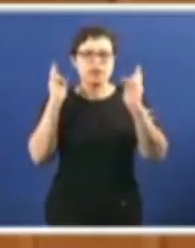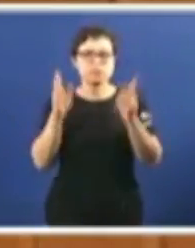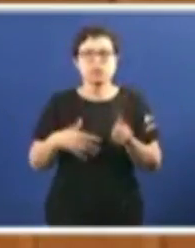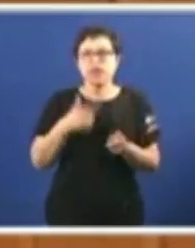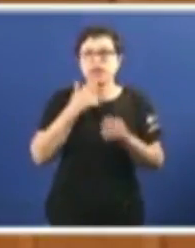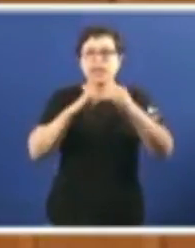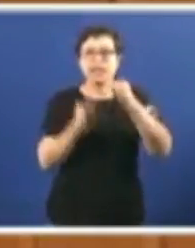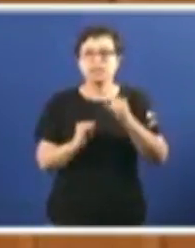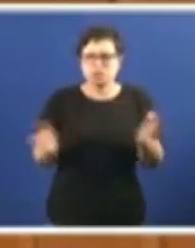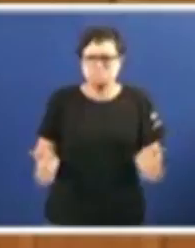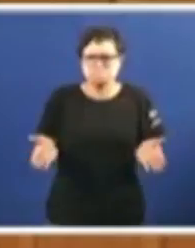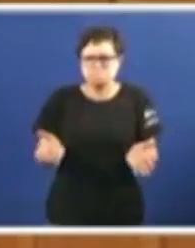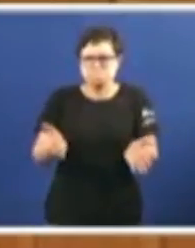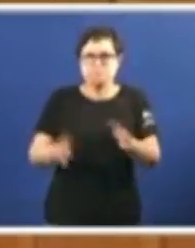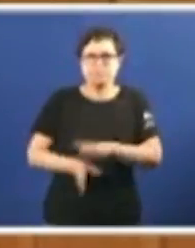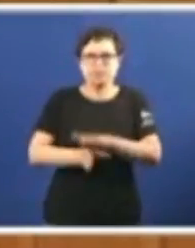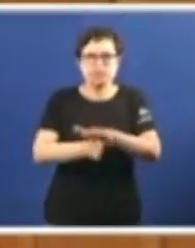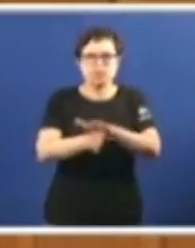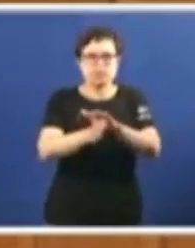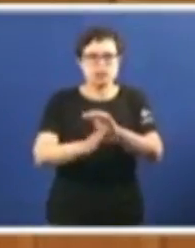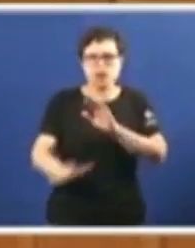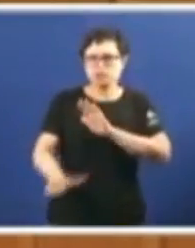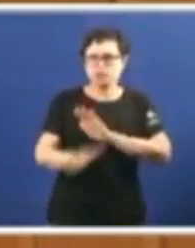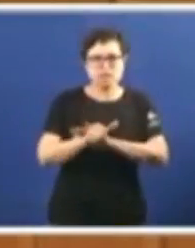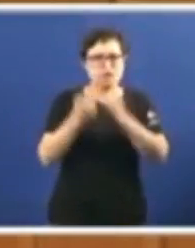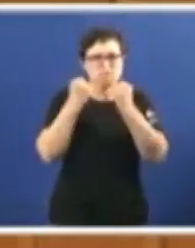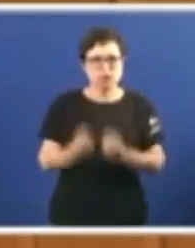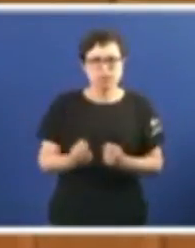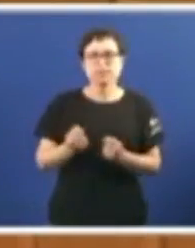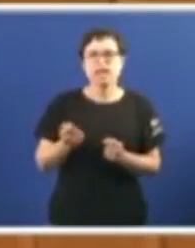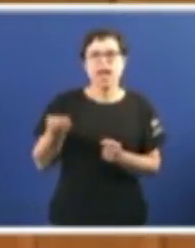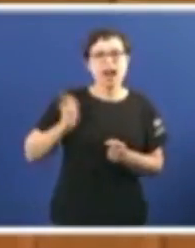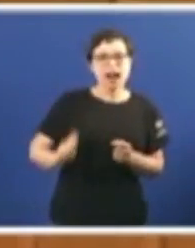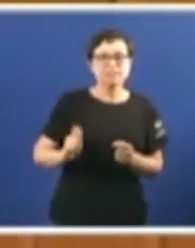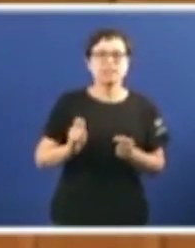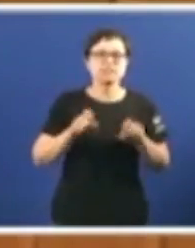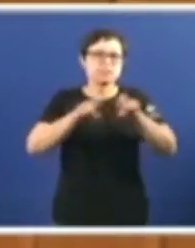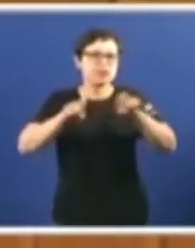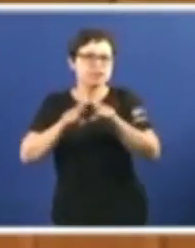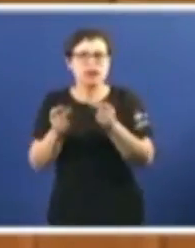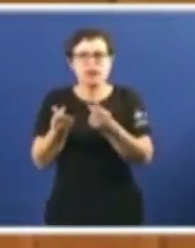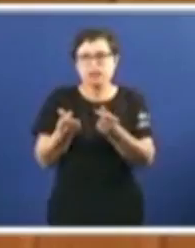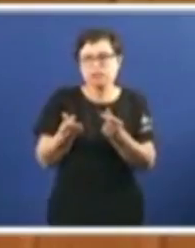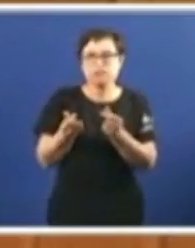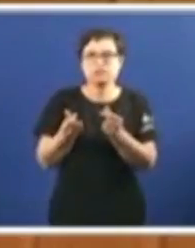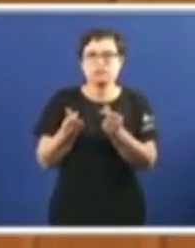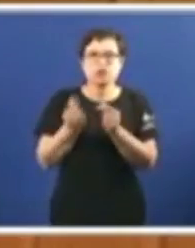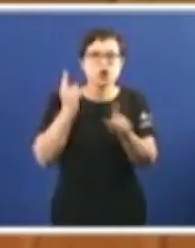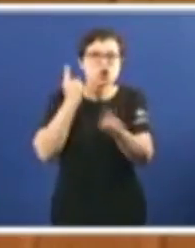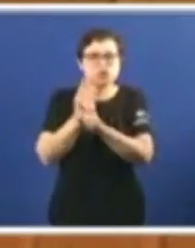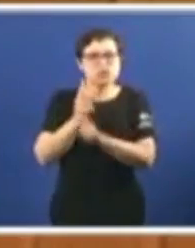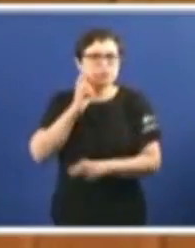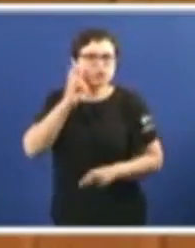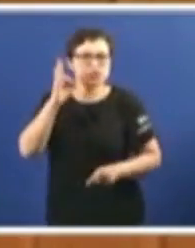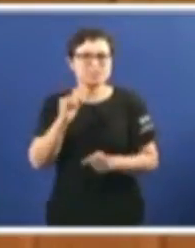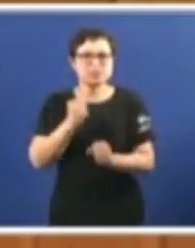ao lume da crise, que foi unha estafa, logrando un incremento das rendas financieras e empresariais fronte á devaluación salarial e das pensións dos